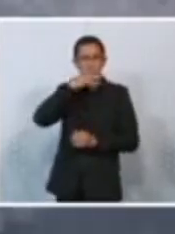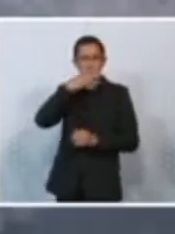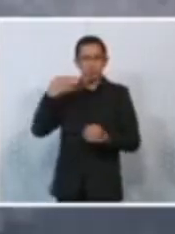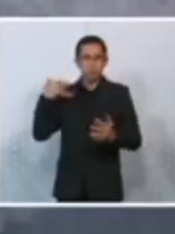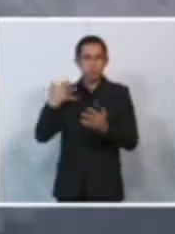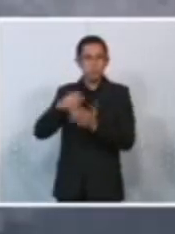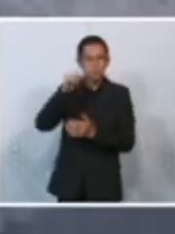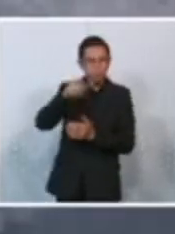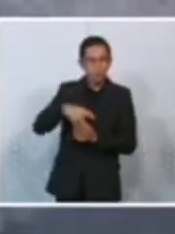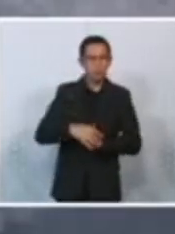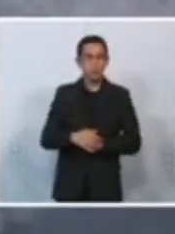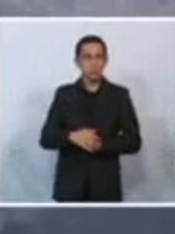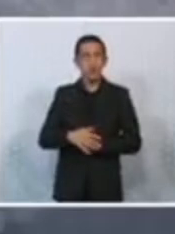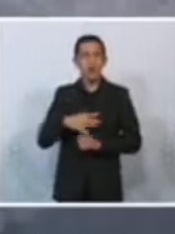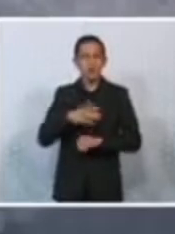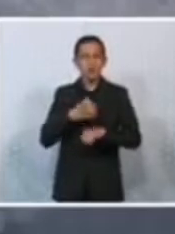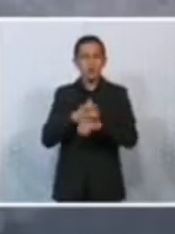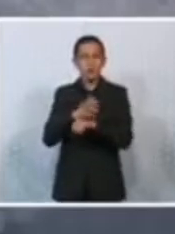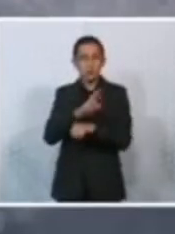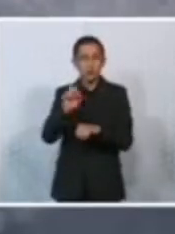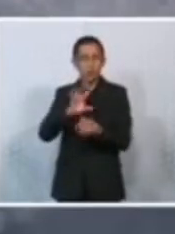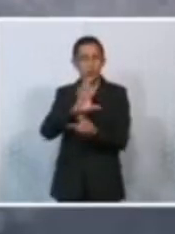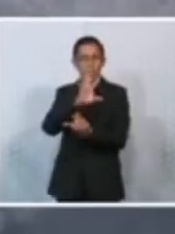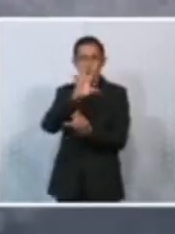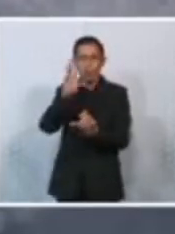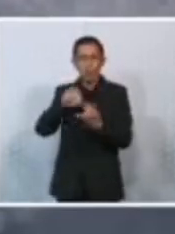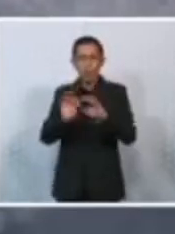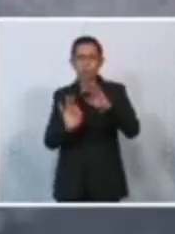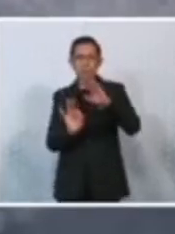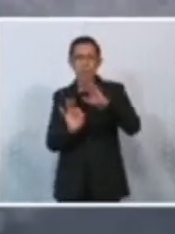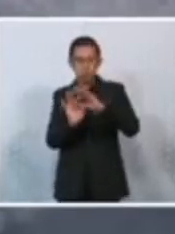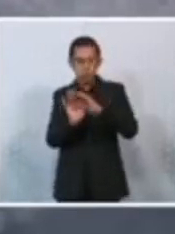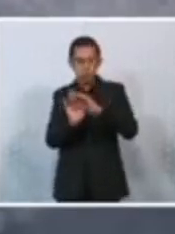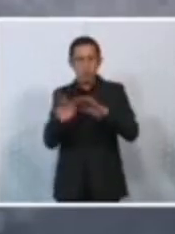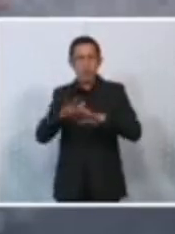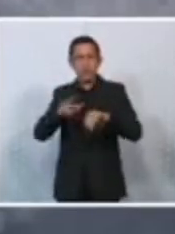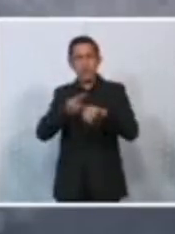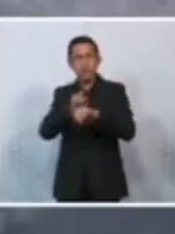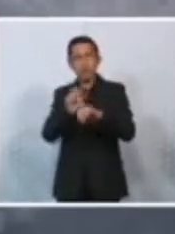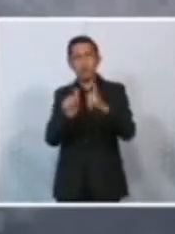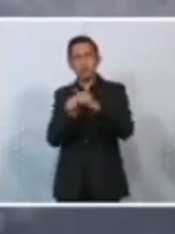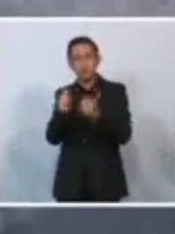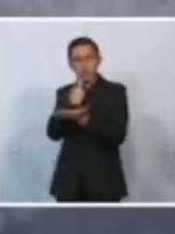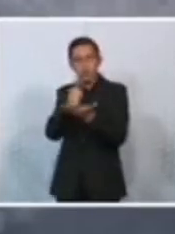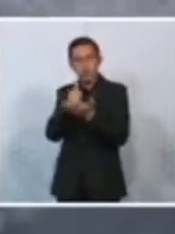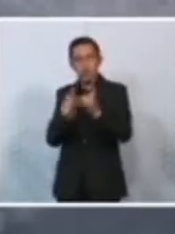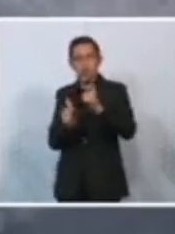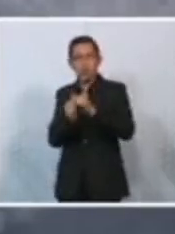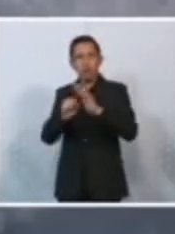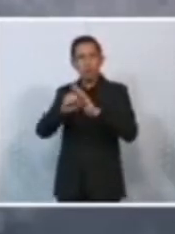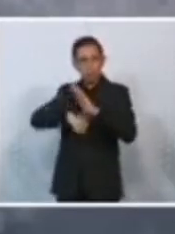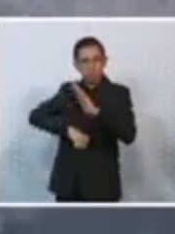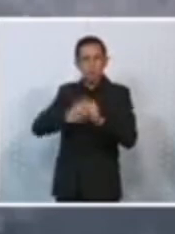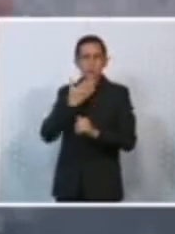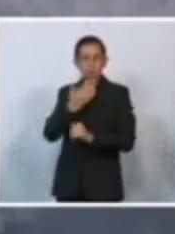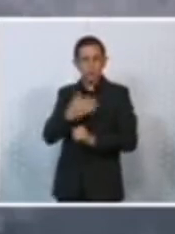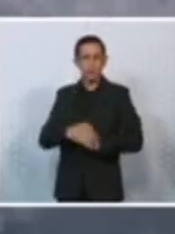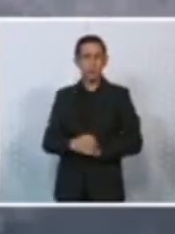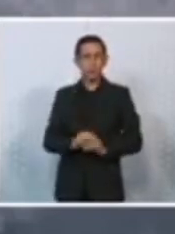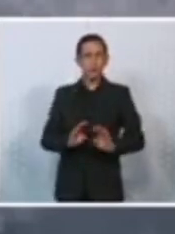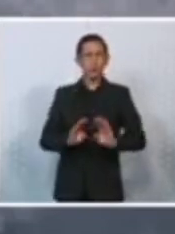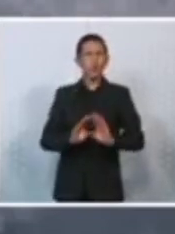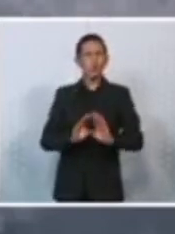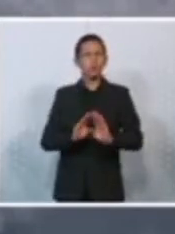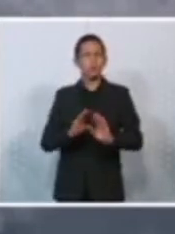conectar el norte con el centro y sur del estado conectar y enlazar el turismo con el campo quintanarroense